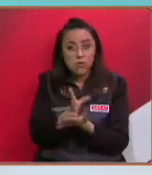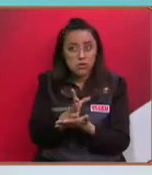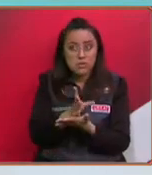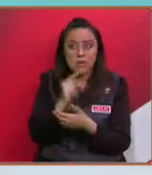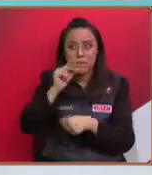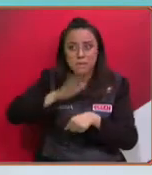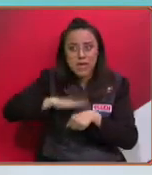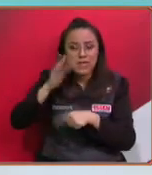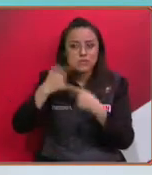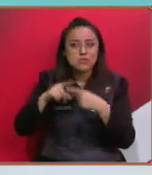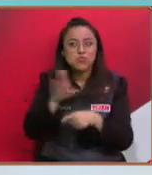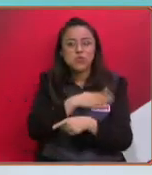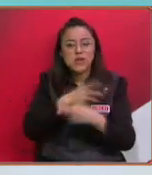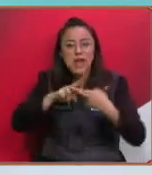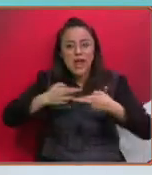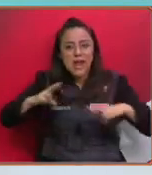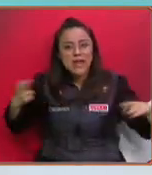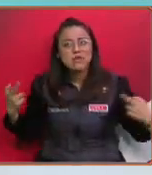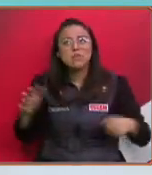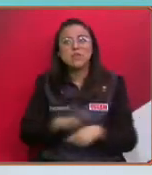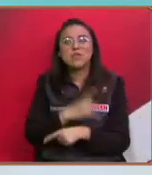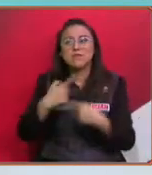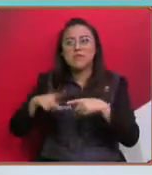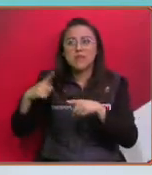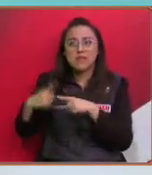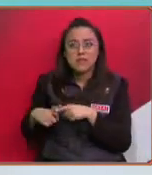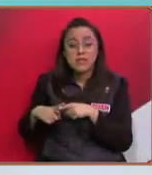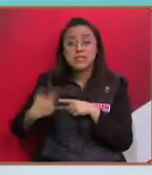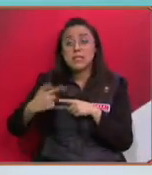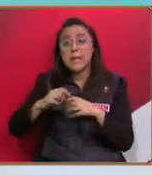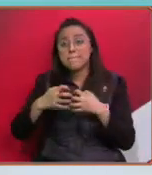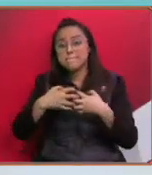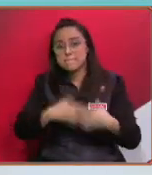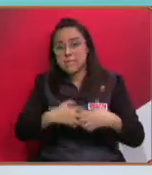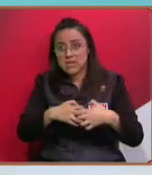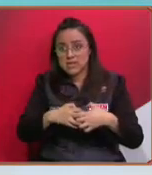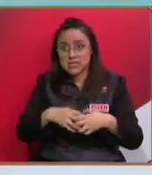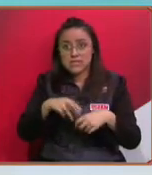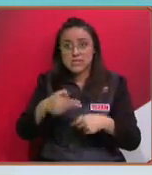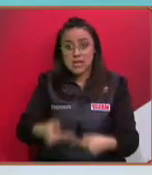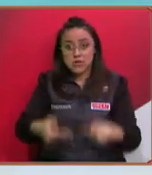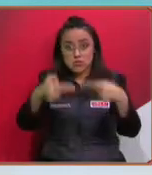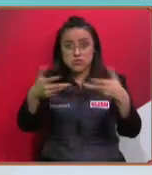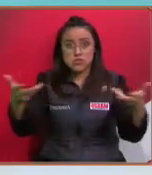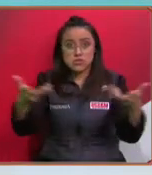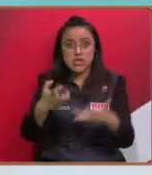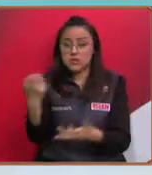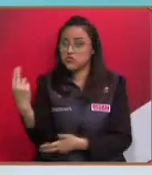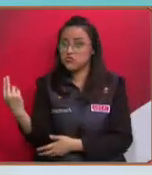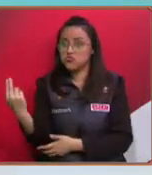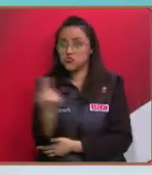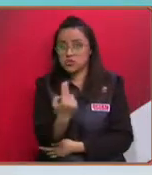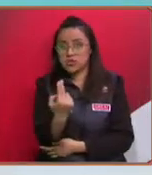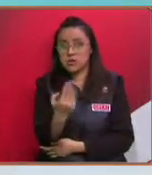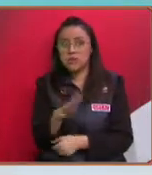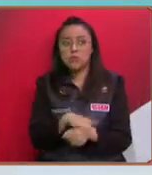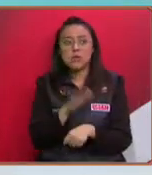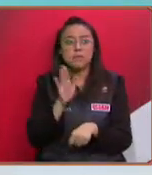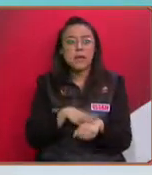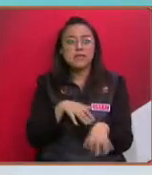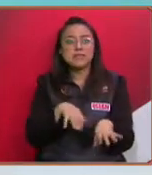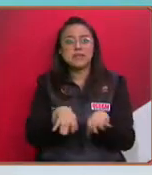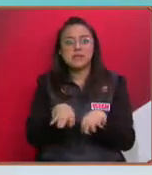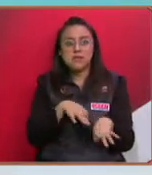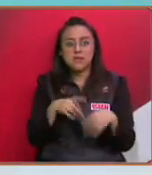sea el principio de una gran relación. Porque las empresas están dedicadas a hacer negocios, claro. Y eso es urgente, dan fuentes de